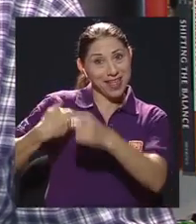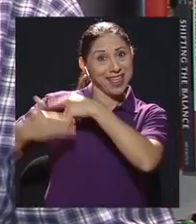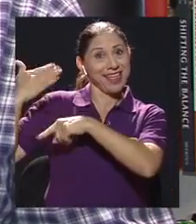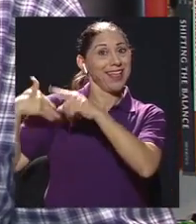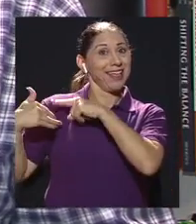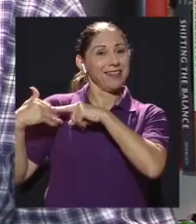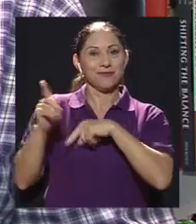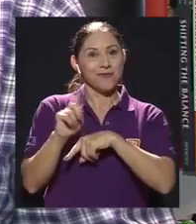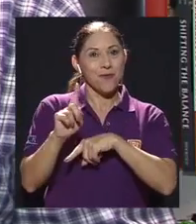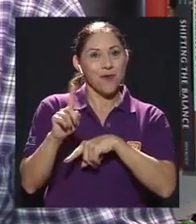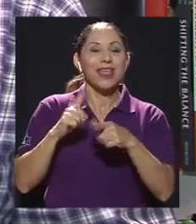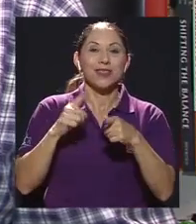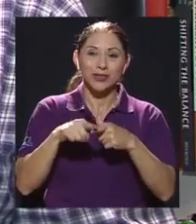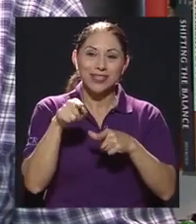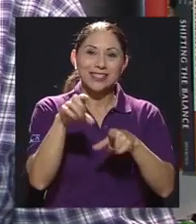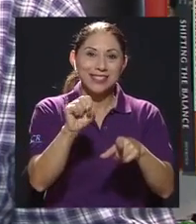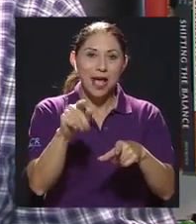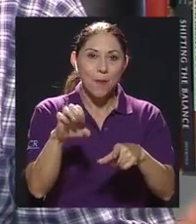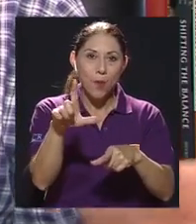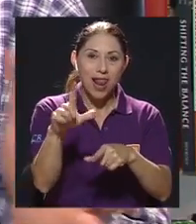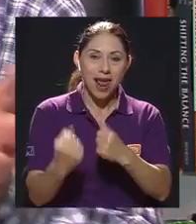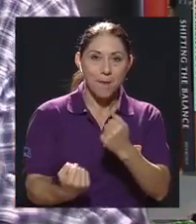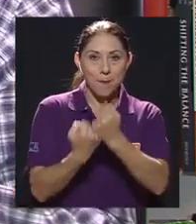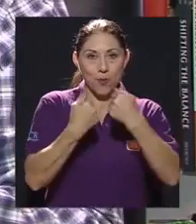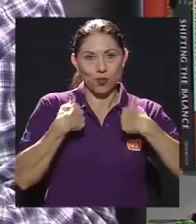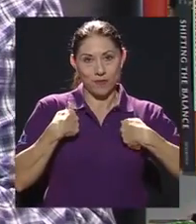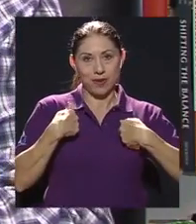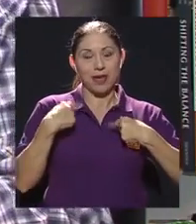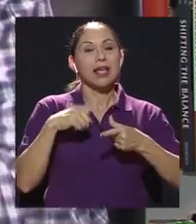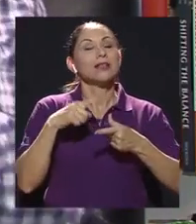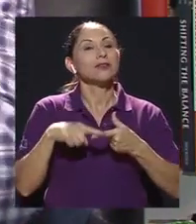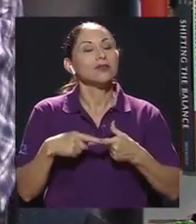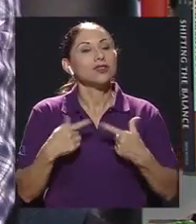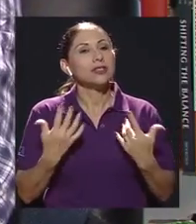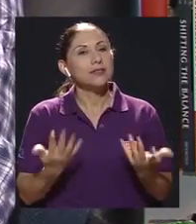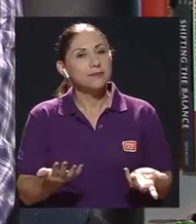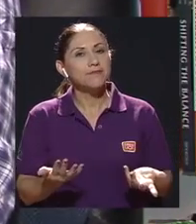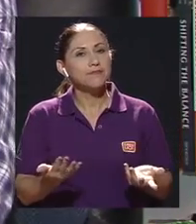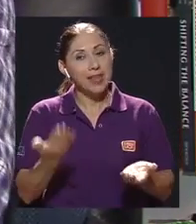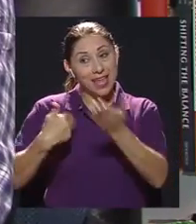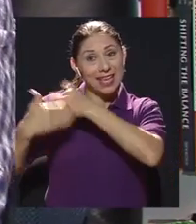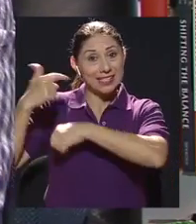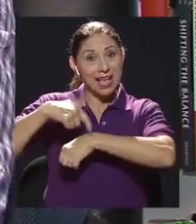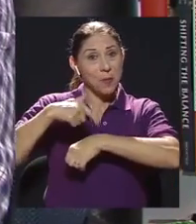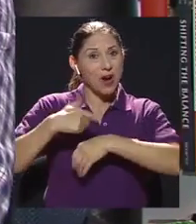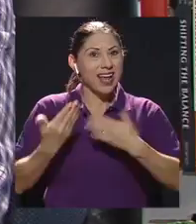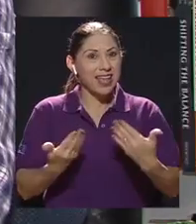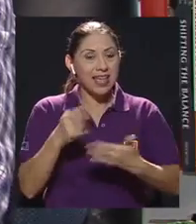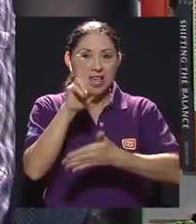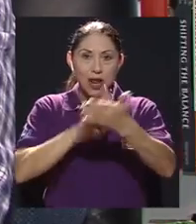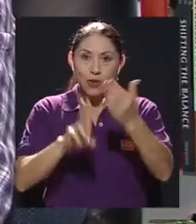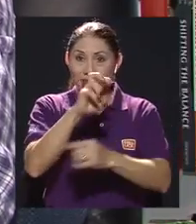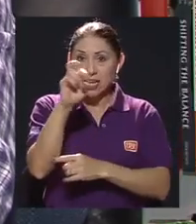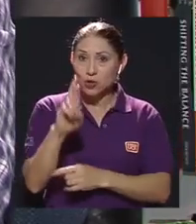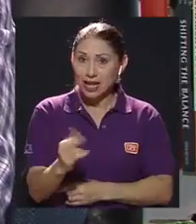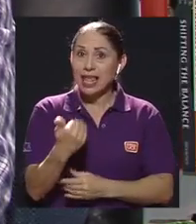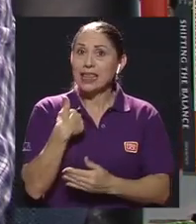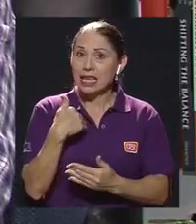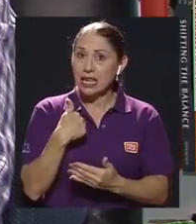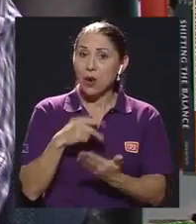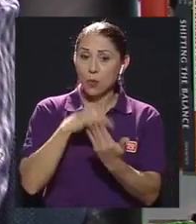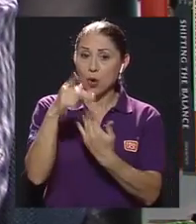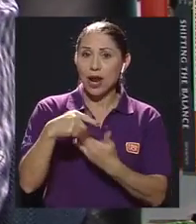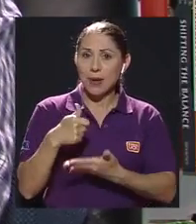me apoyó. Entonces, digamos, fue la confluencia. En esa época la Universidad de Costa Rica tenía un programa de becas muy